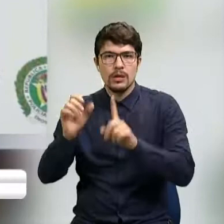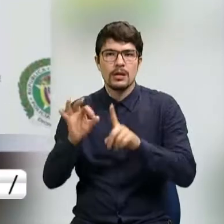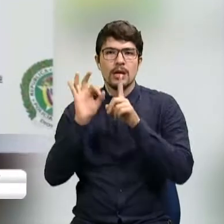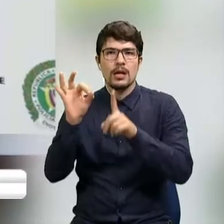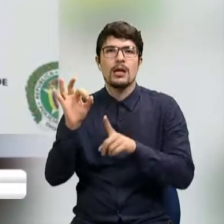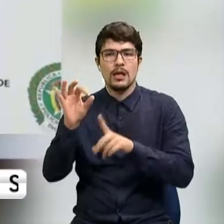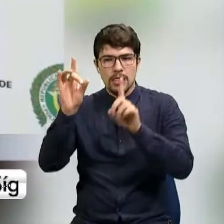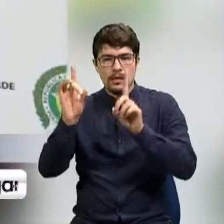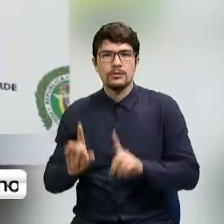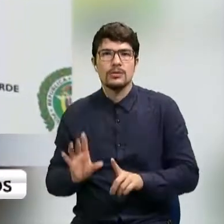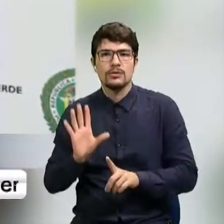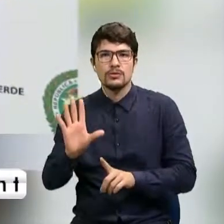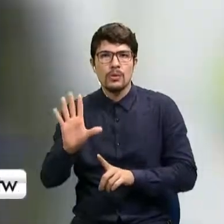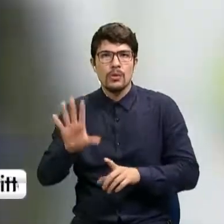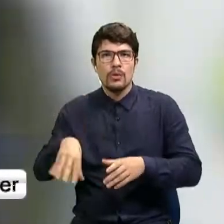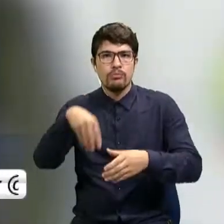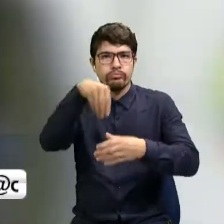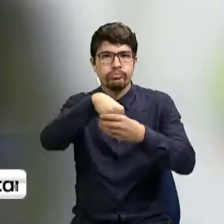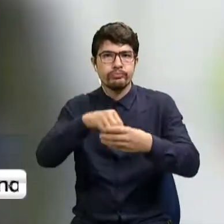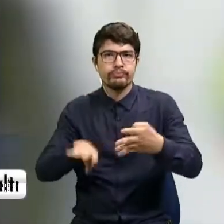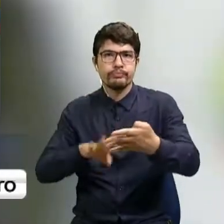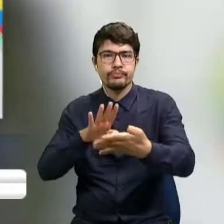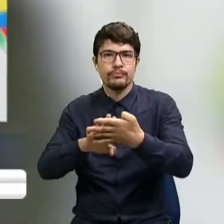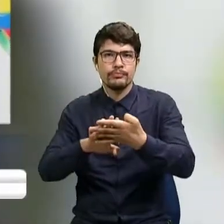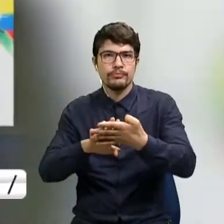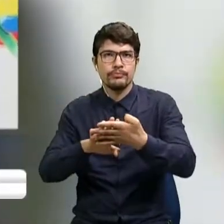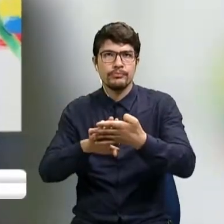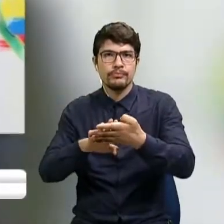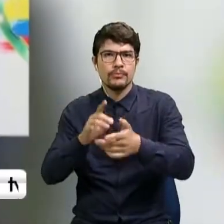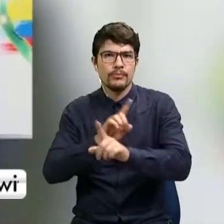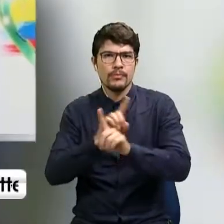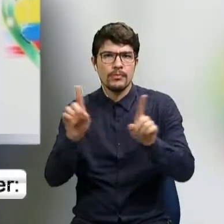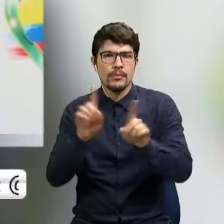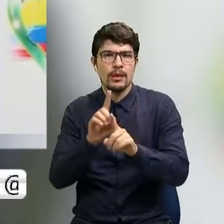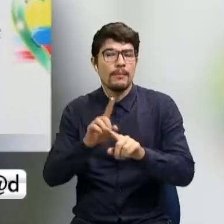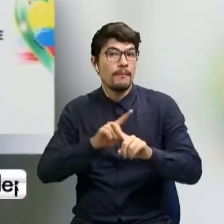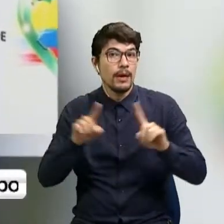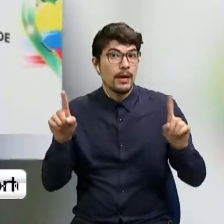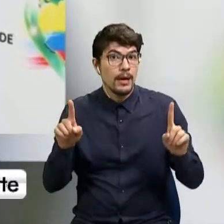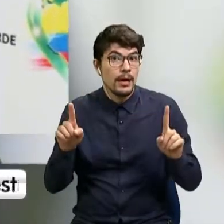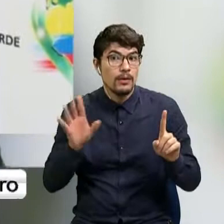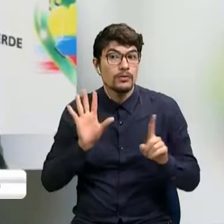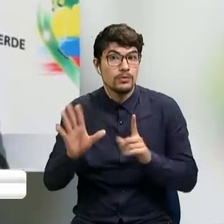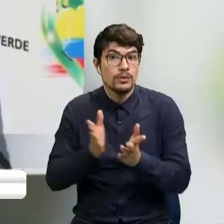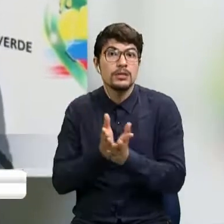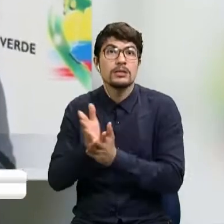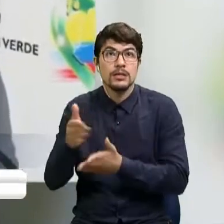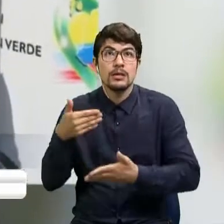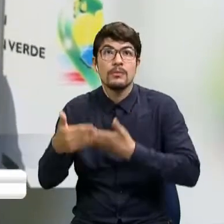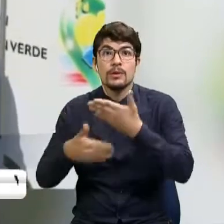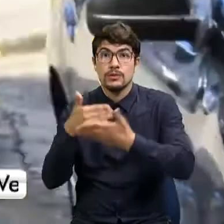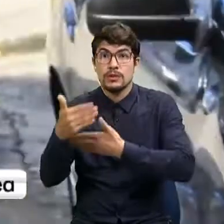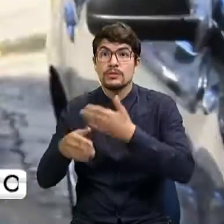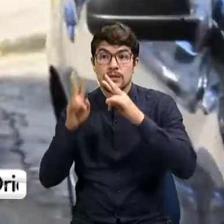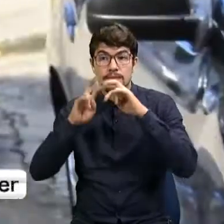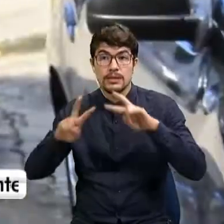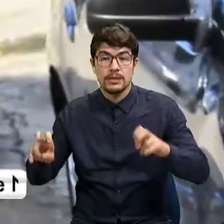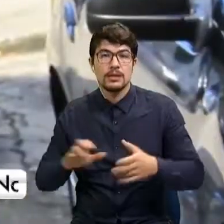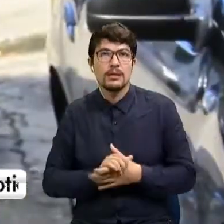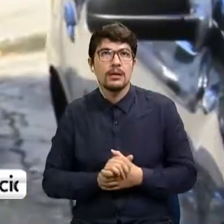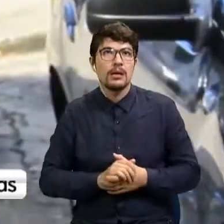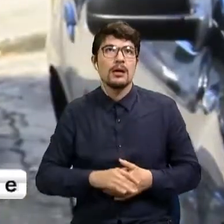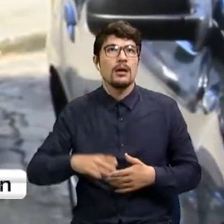determinó no darle medida aseguramiento en establecimiento carcelario sin embargo él seguirá vinculado al proceso la